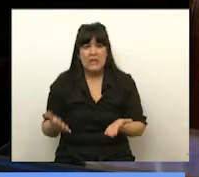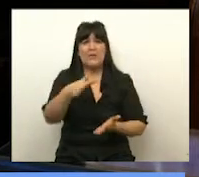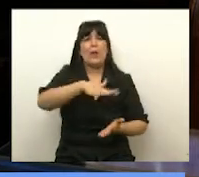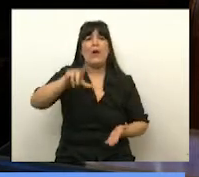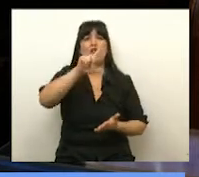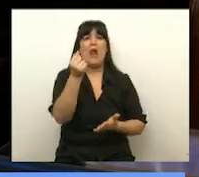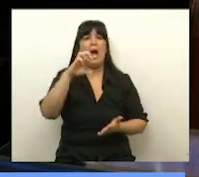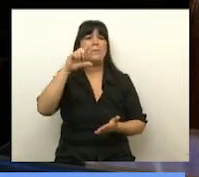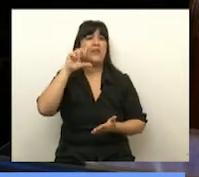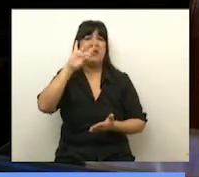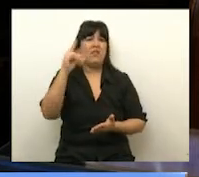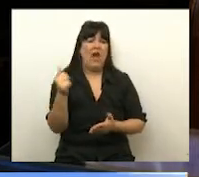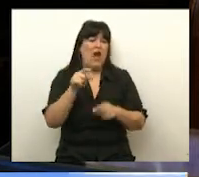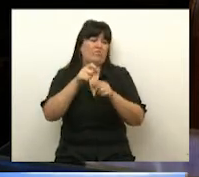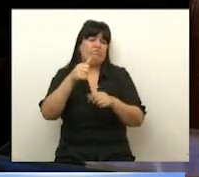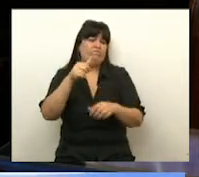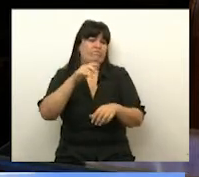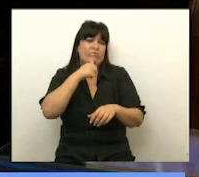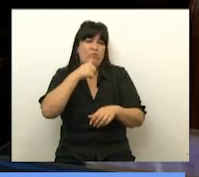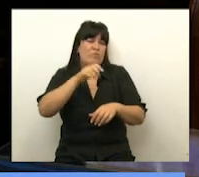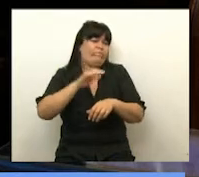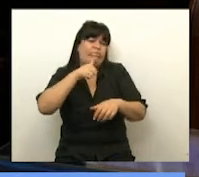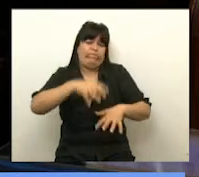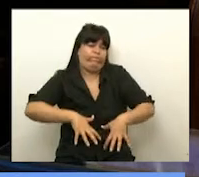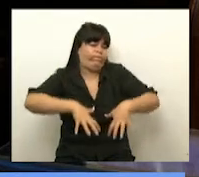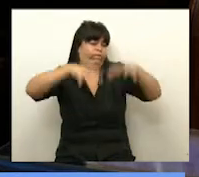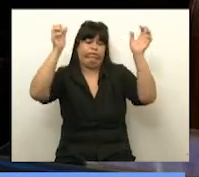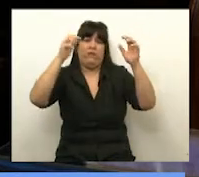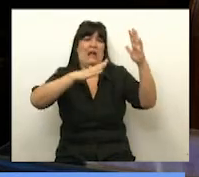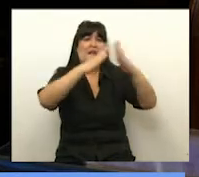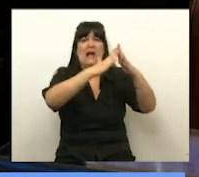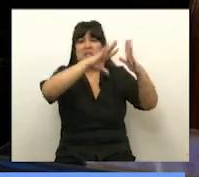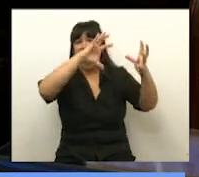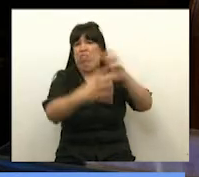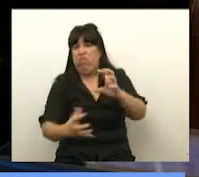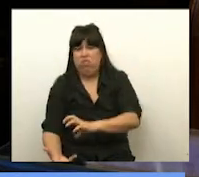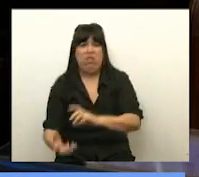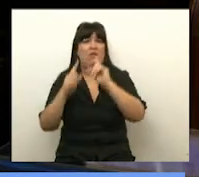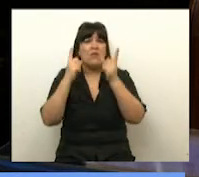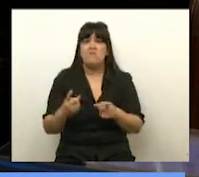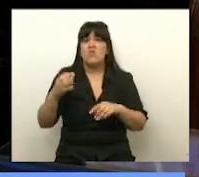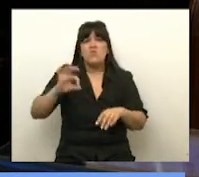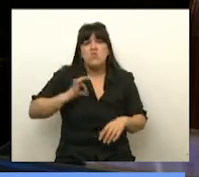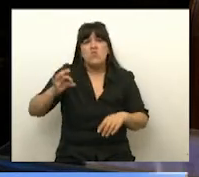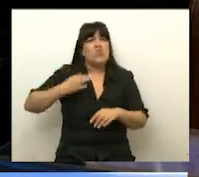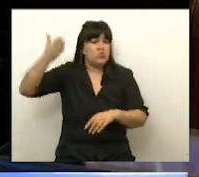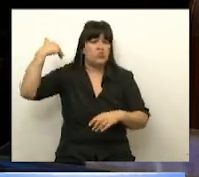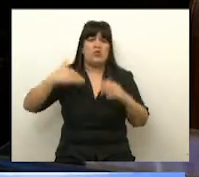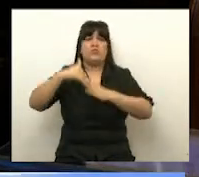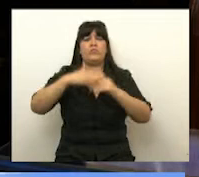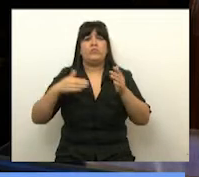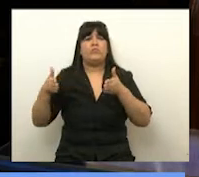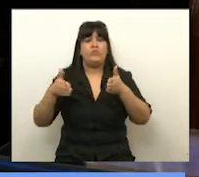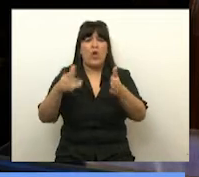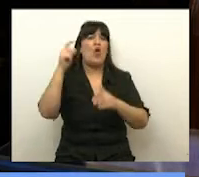Prida, que fue arrasado por una inundación, obras hídricas, obras que vienen de hace muchísimos años atrás, como la doble trocha